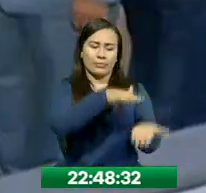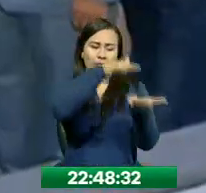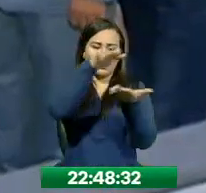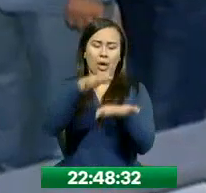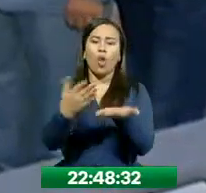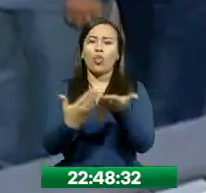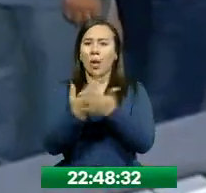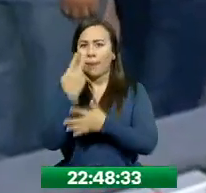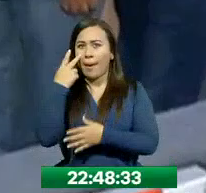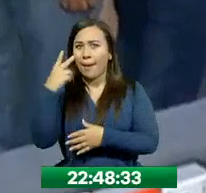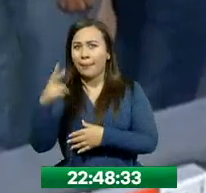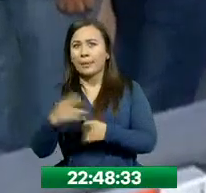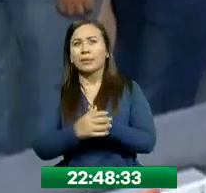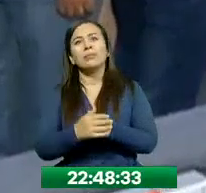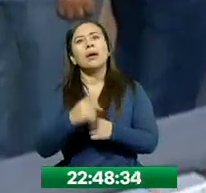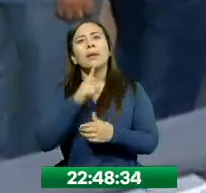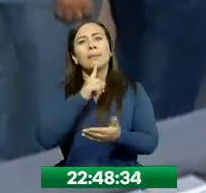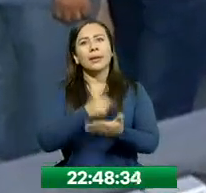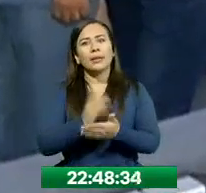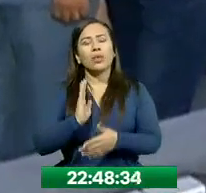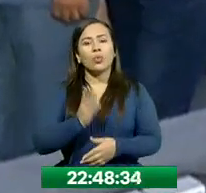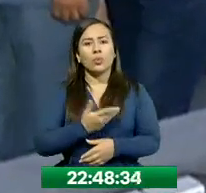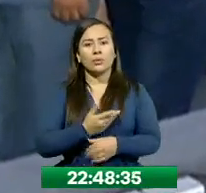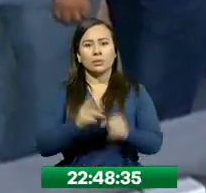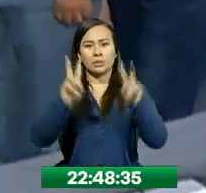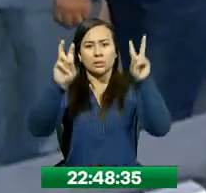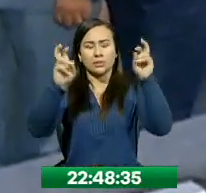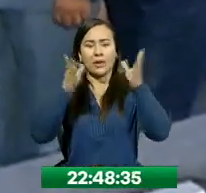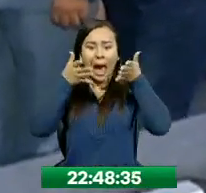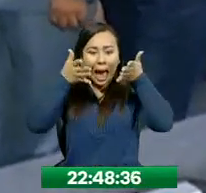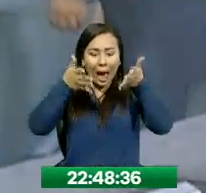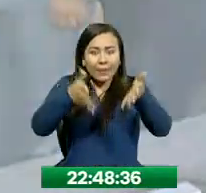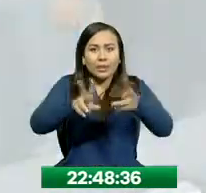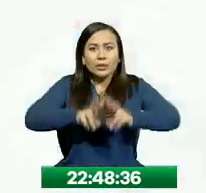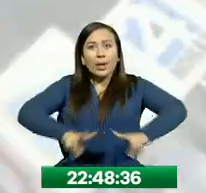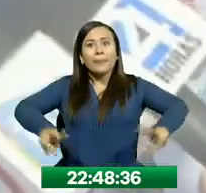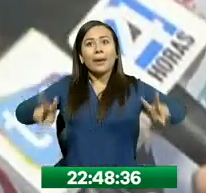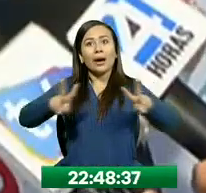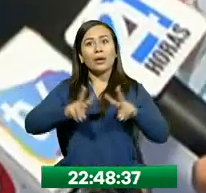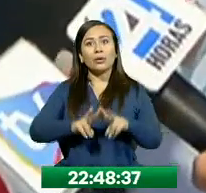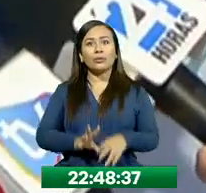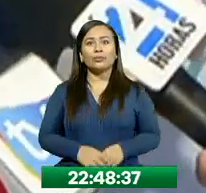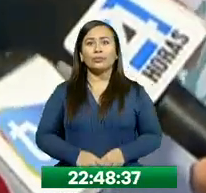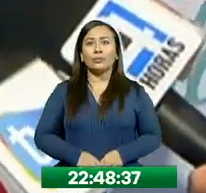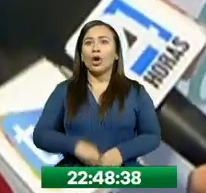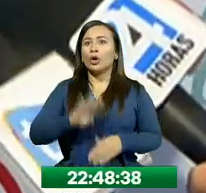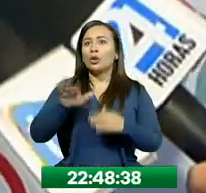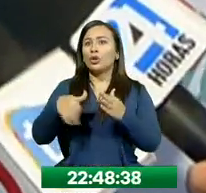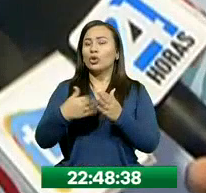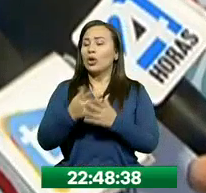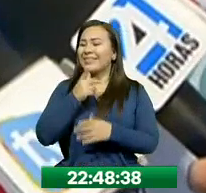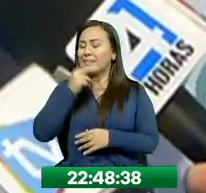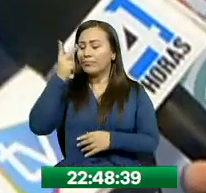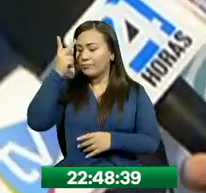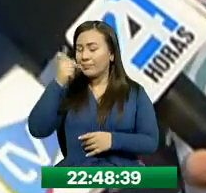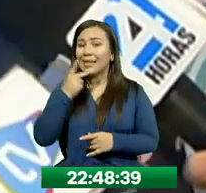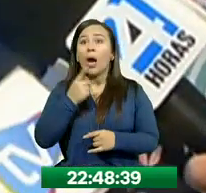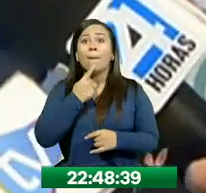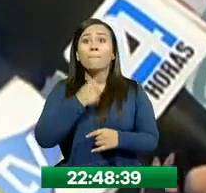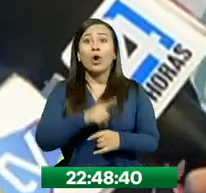ver todo esto porque esa es nuestra realidad. Incluye la atención, la valoración desde todas las percepciones de las personas con